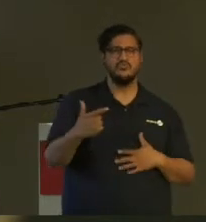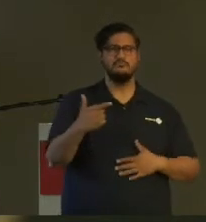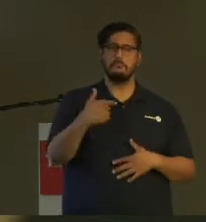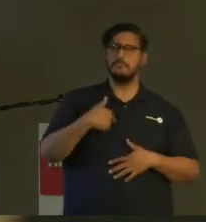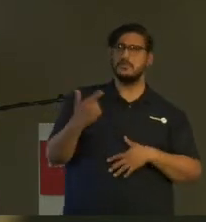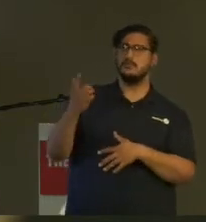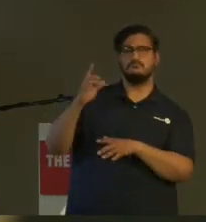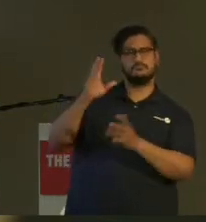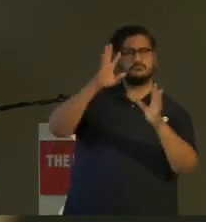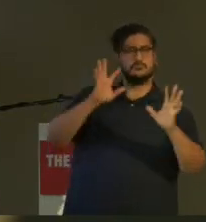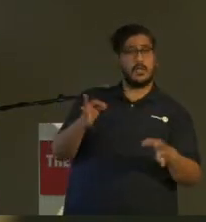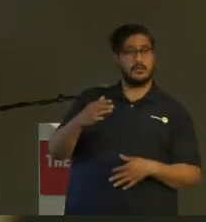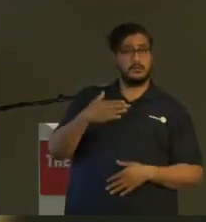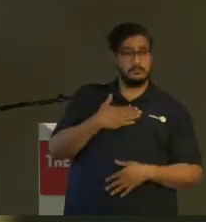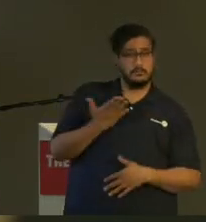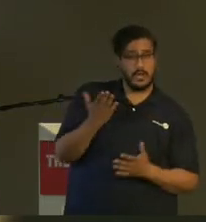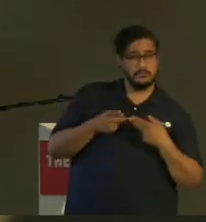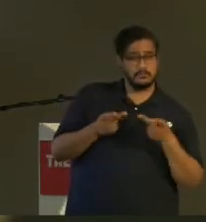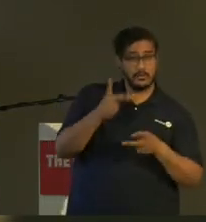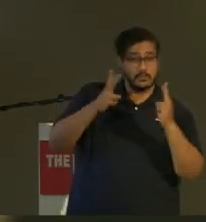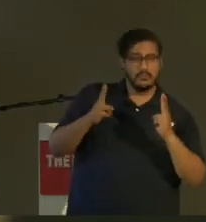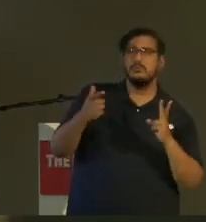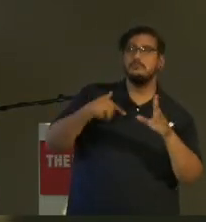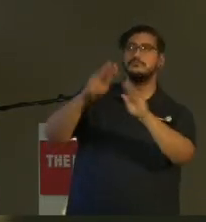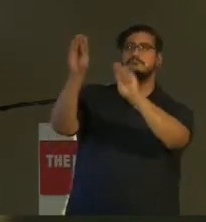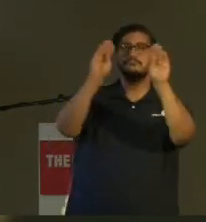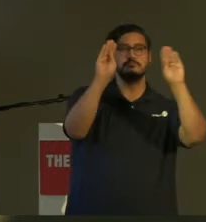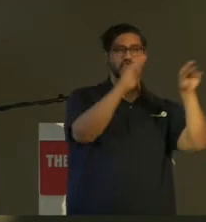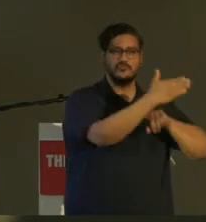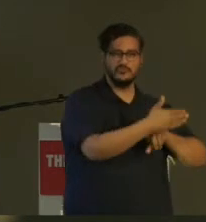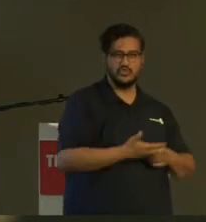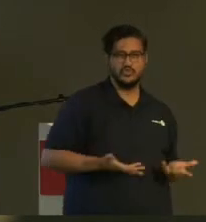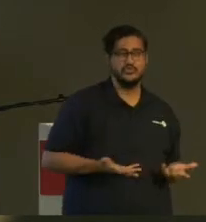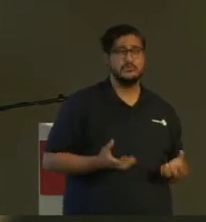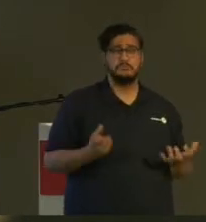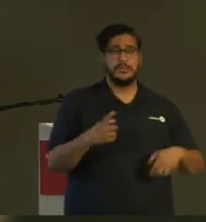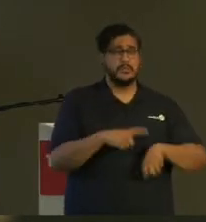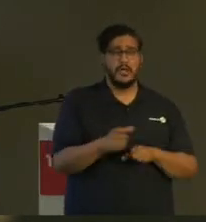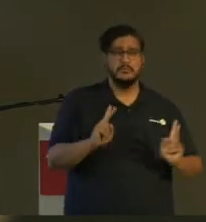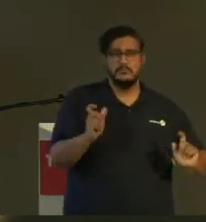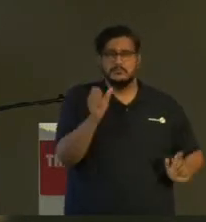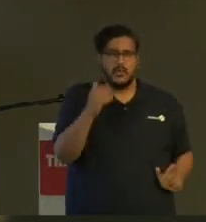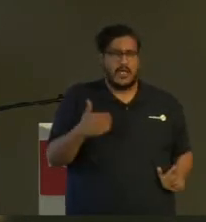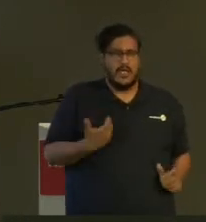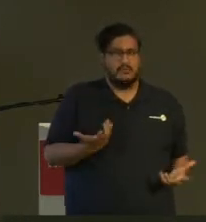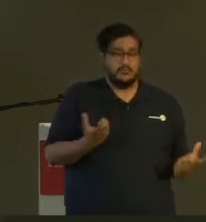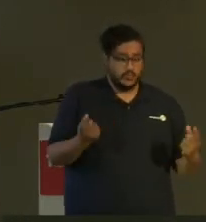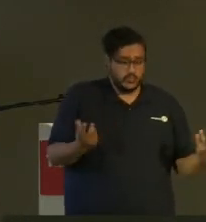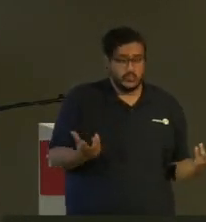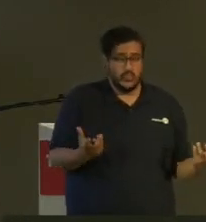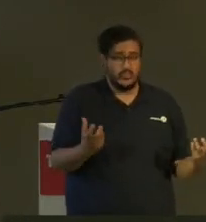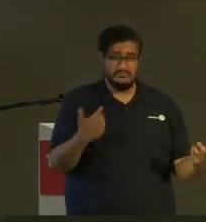un moridero, donde van a terminar sus días quienes no tienen dónde hacerlo, me cuesta mucho trabajo